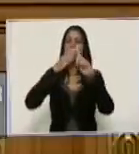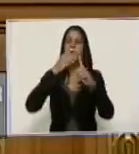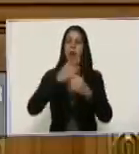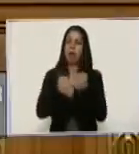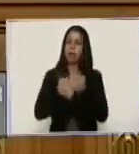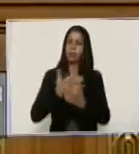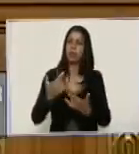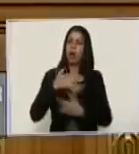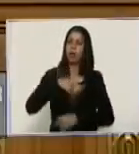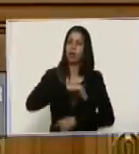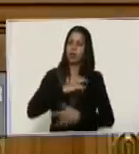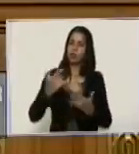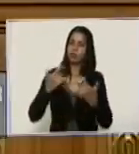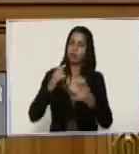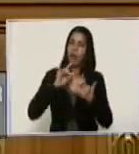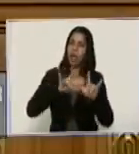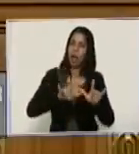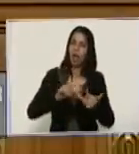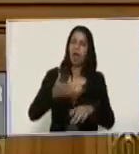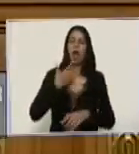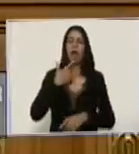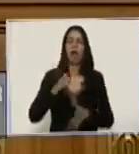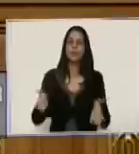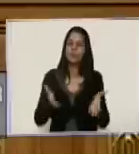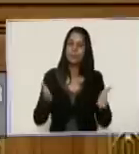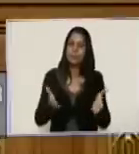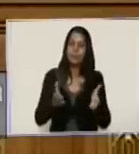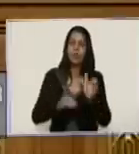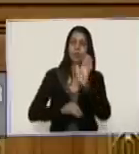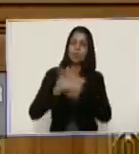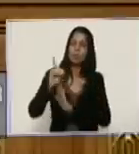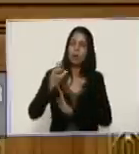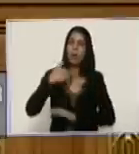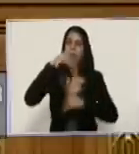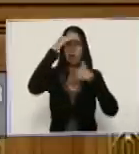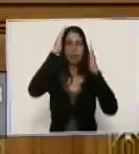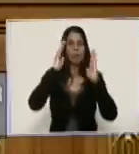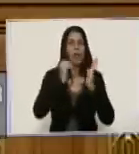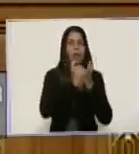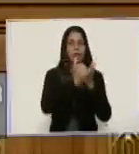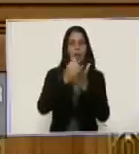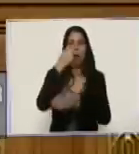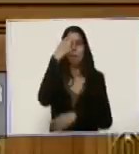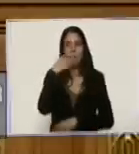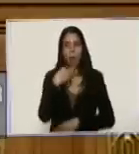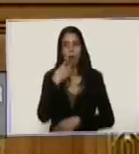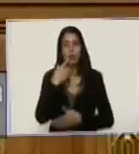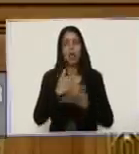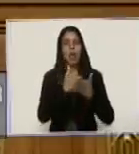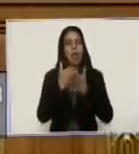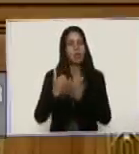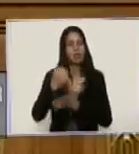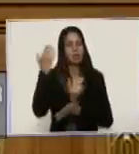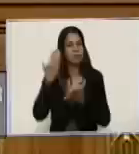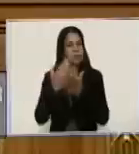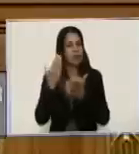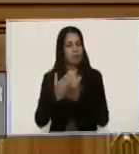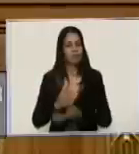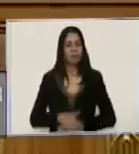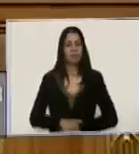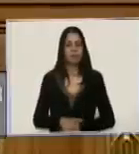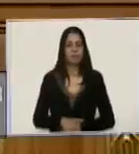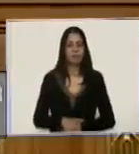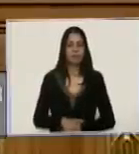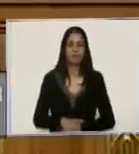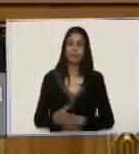a nosotros para seguir adelante y poder atender al pueblo y poder atender las necesidades del pueblo. Esa